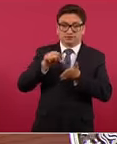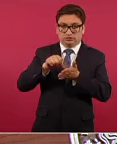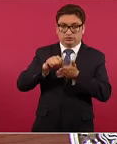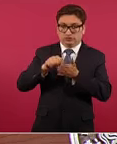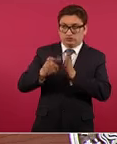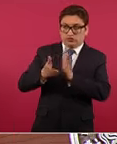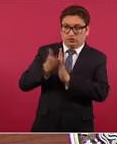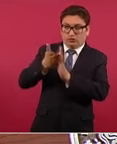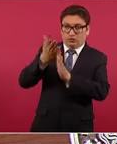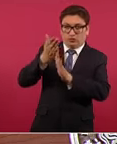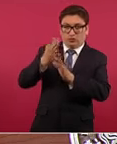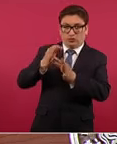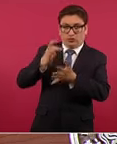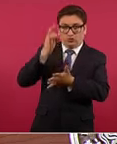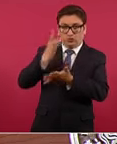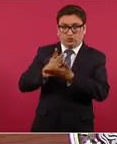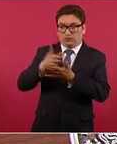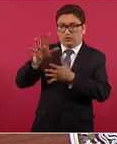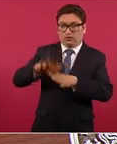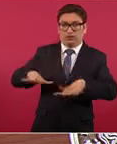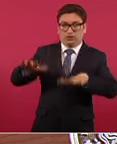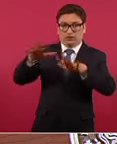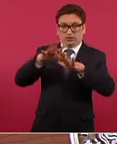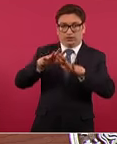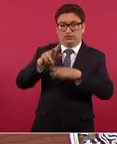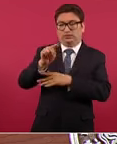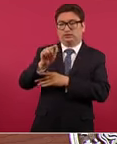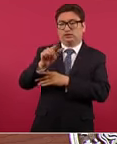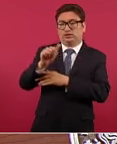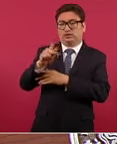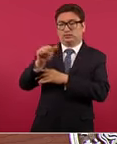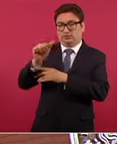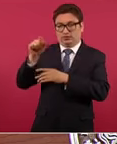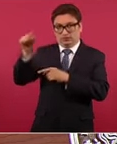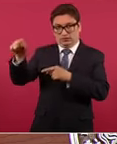centro de tlapa